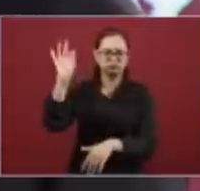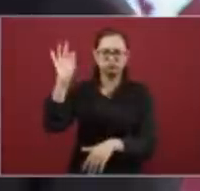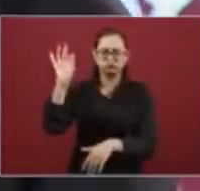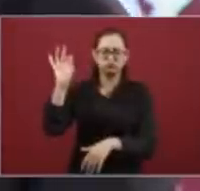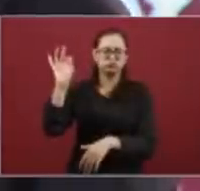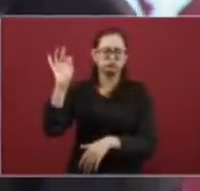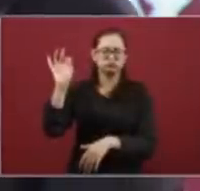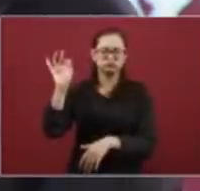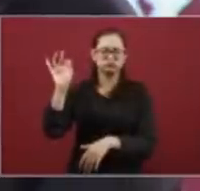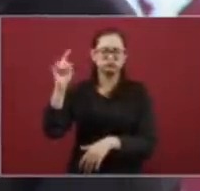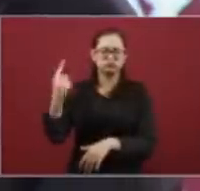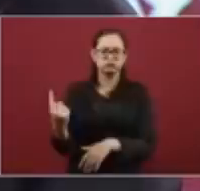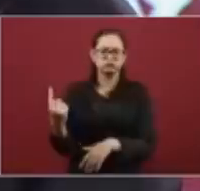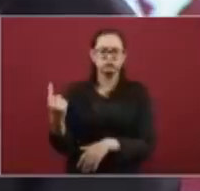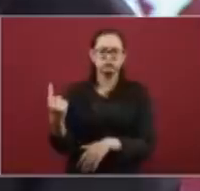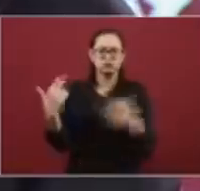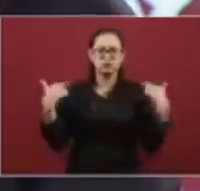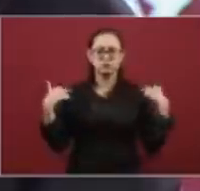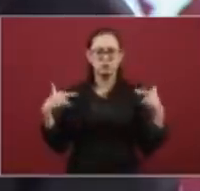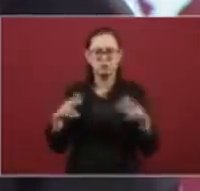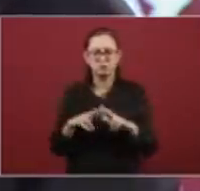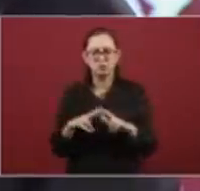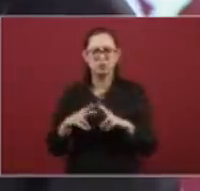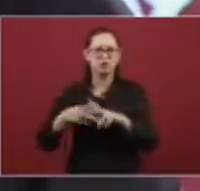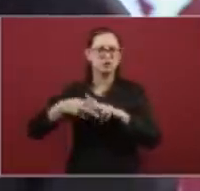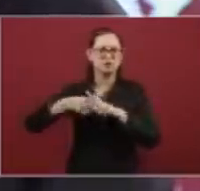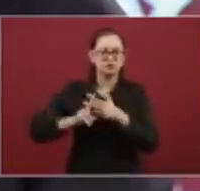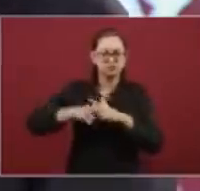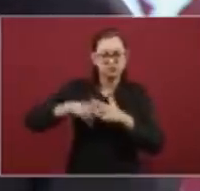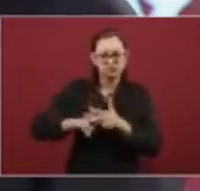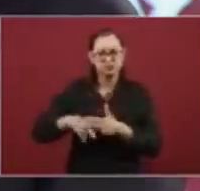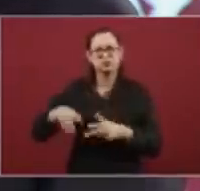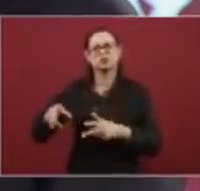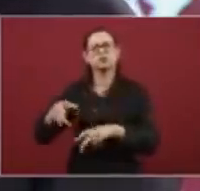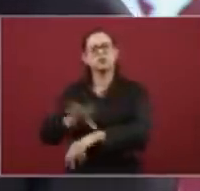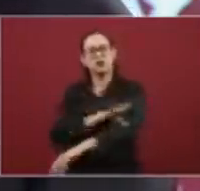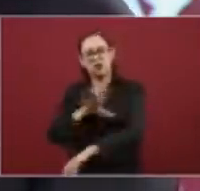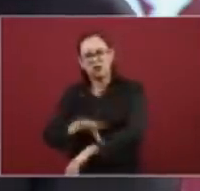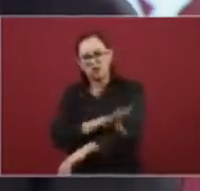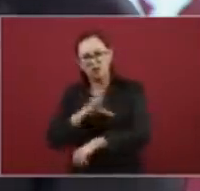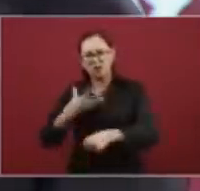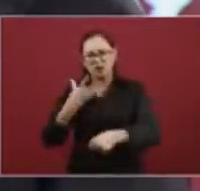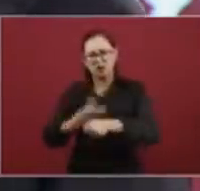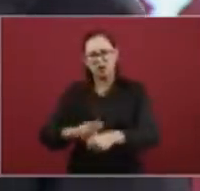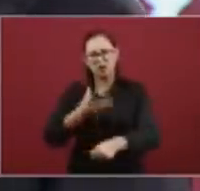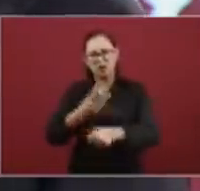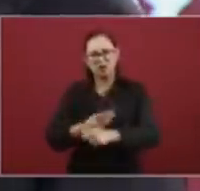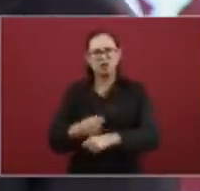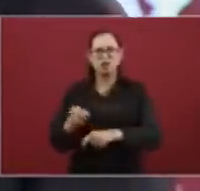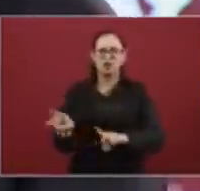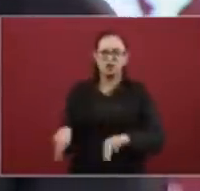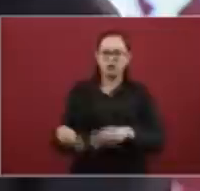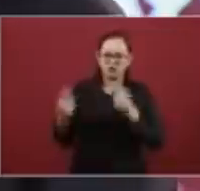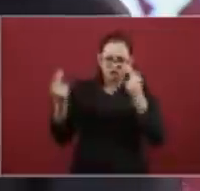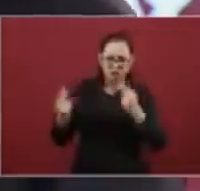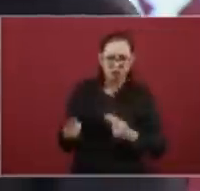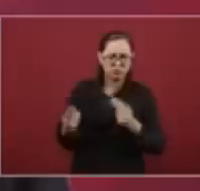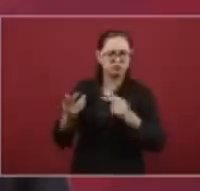un maestro mecánico, electricista, un comerciante, un